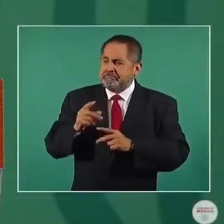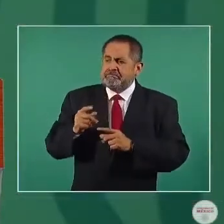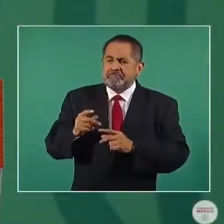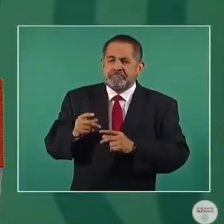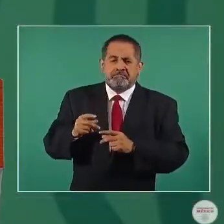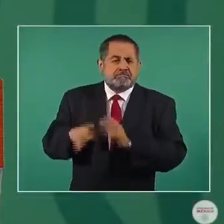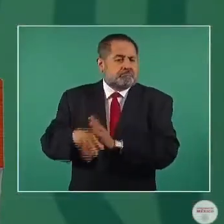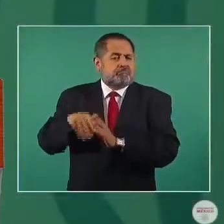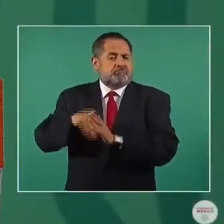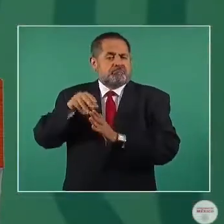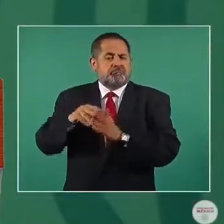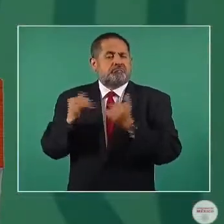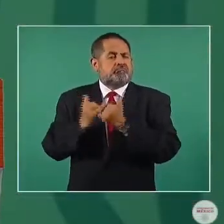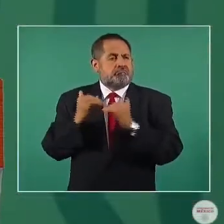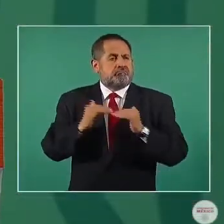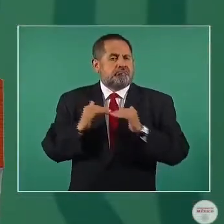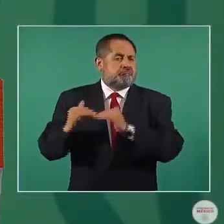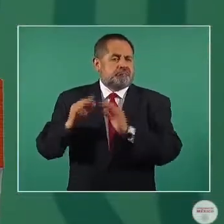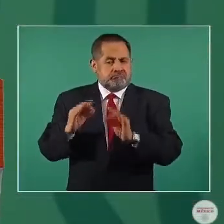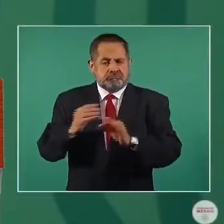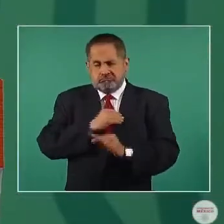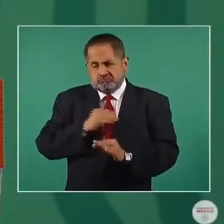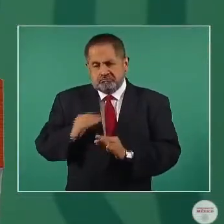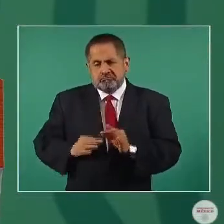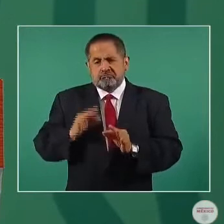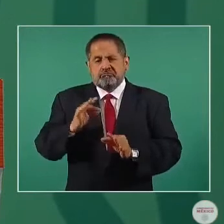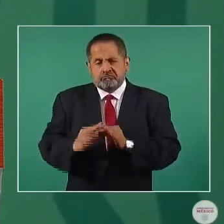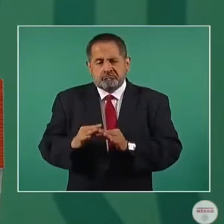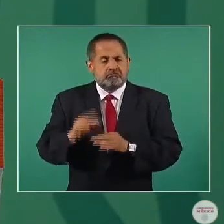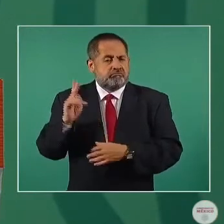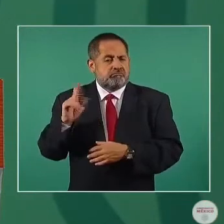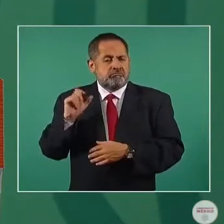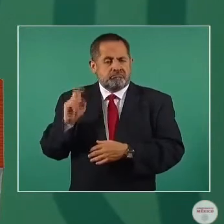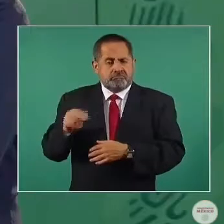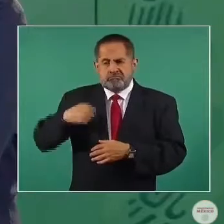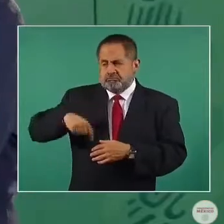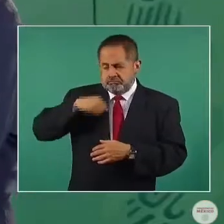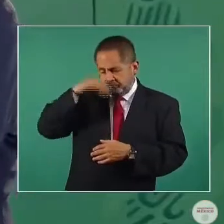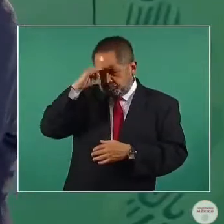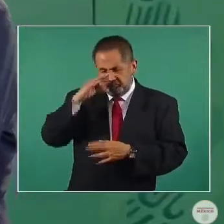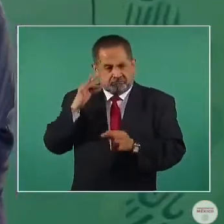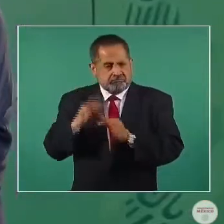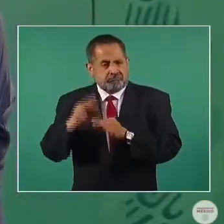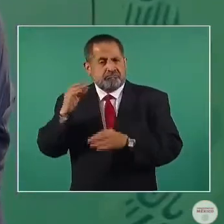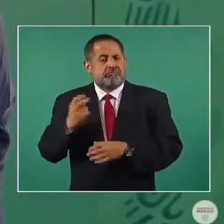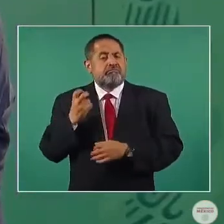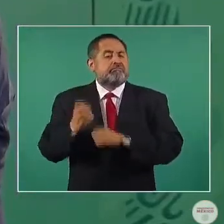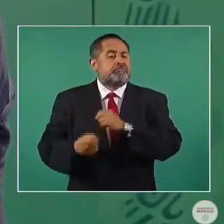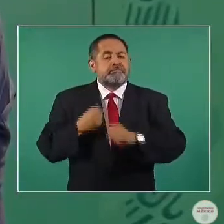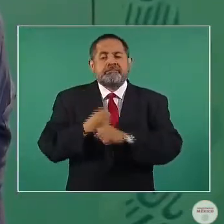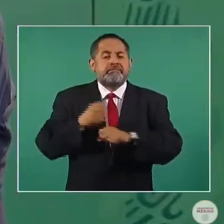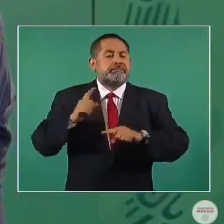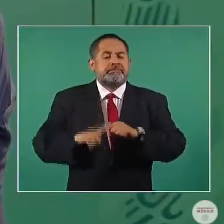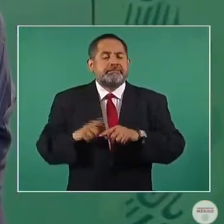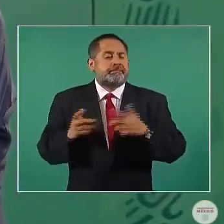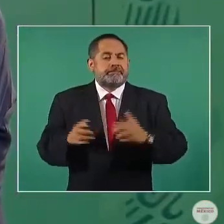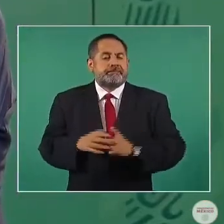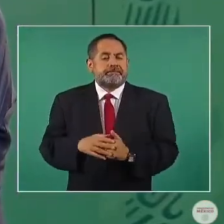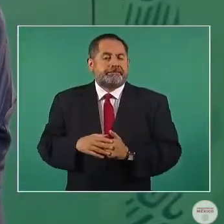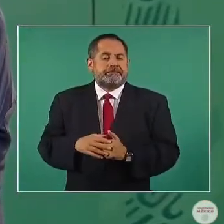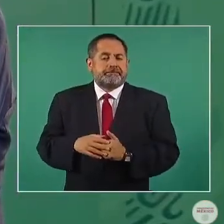y vamos a cumplir con el plan que tenemos. Este año vamos